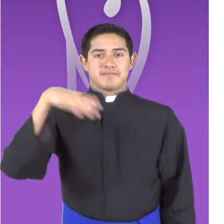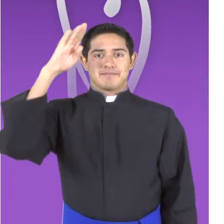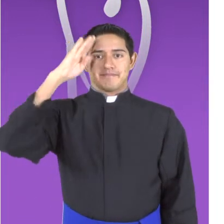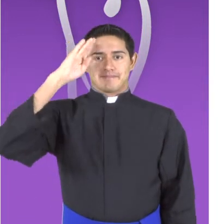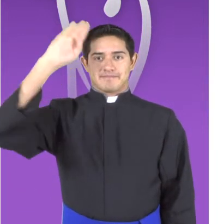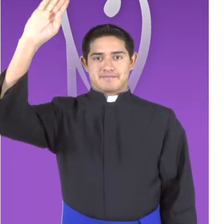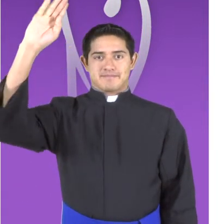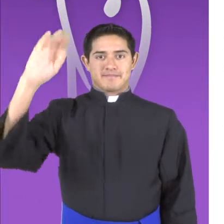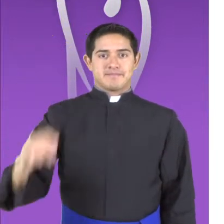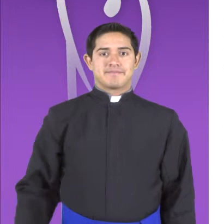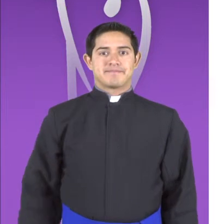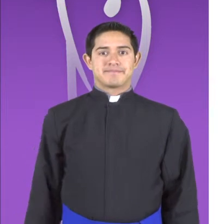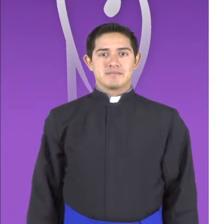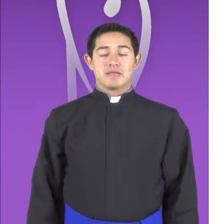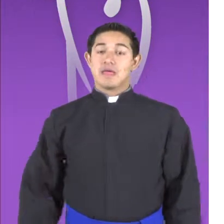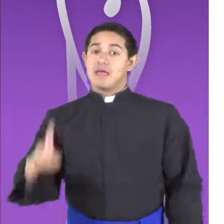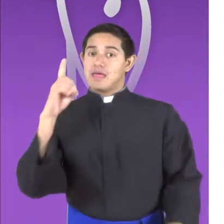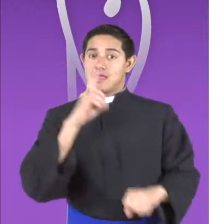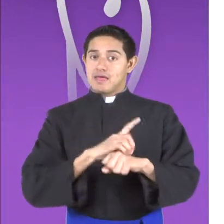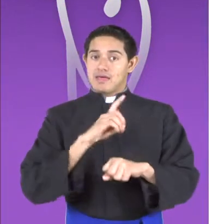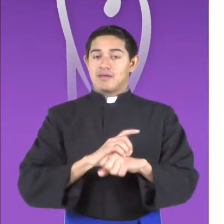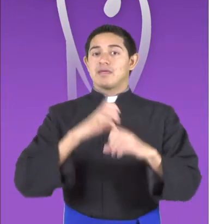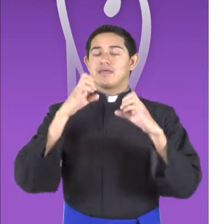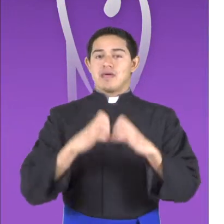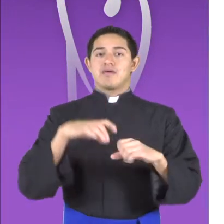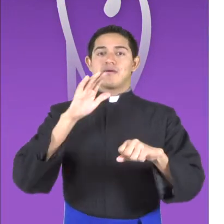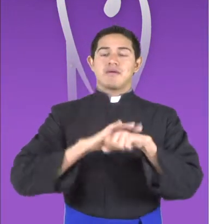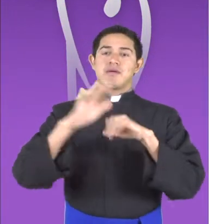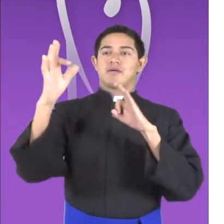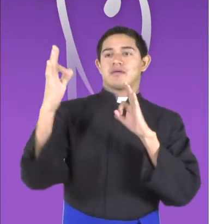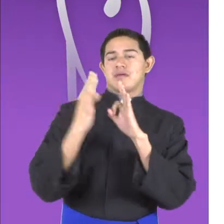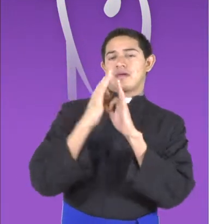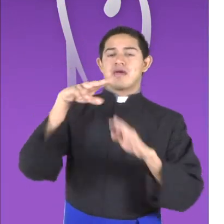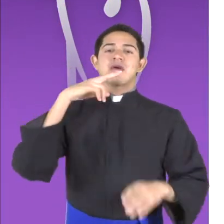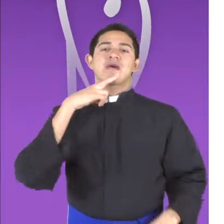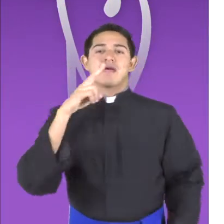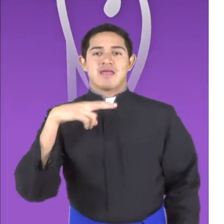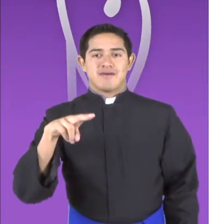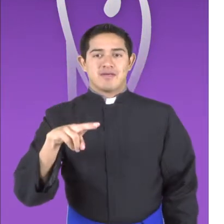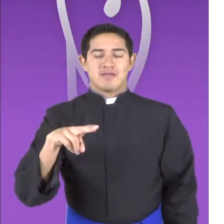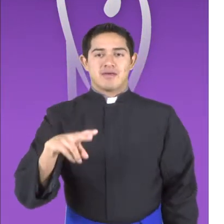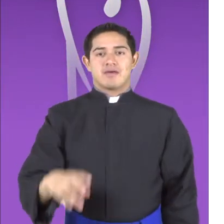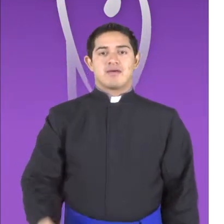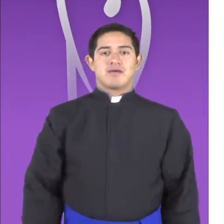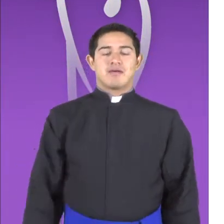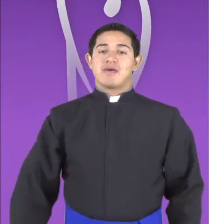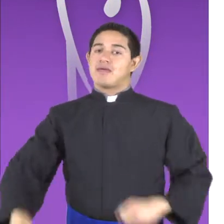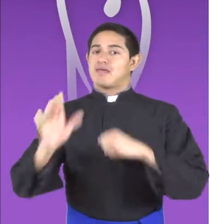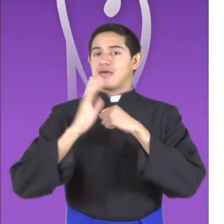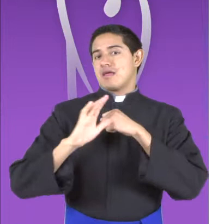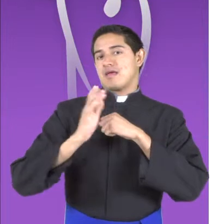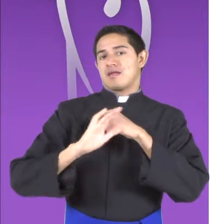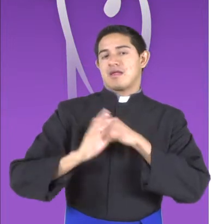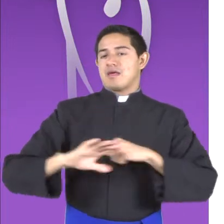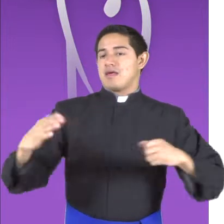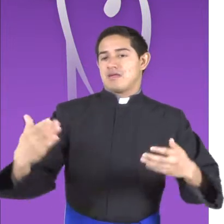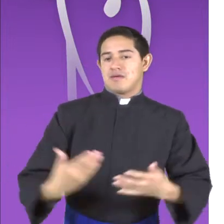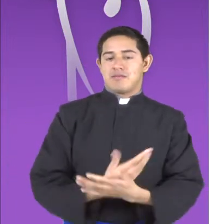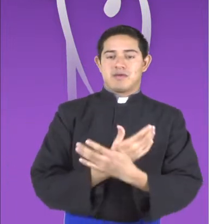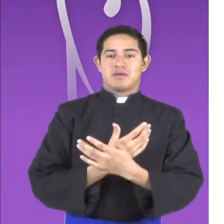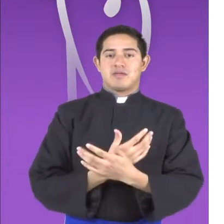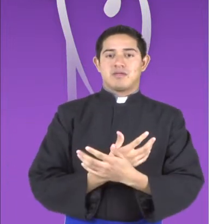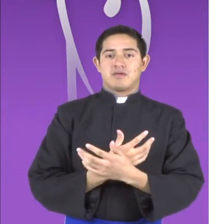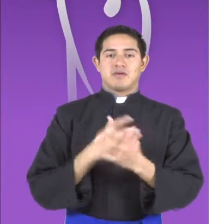Palabra del Señor. Cada día estamos más cerca de la Navidad, de celebrar el nacimiento